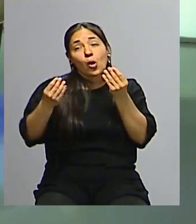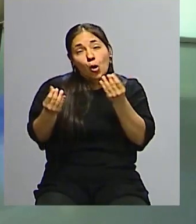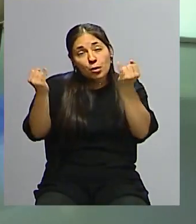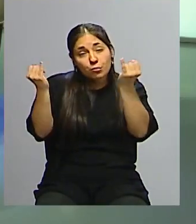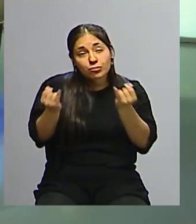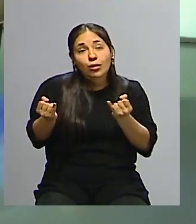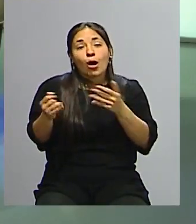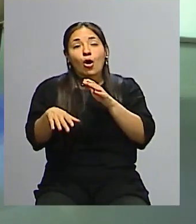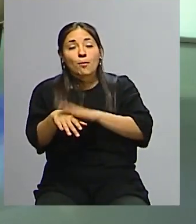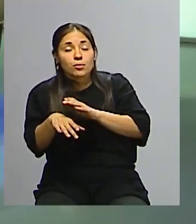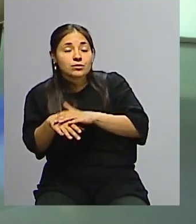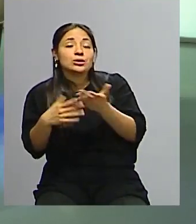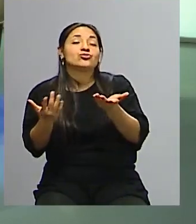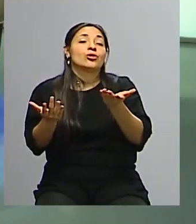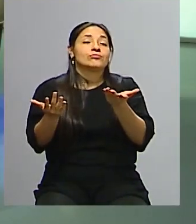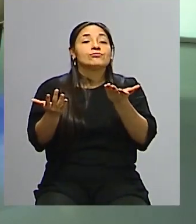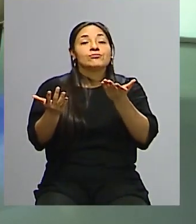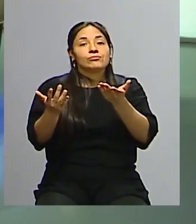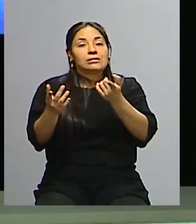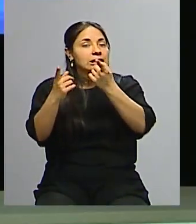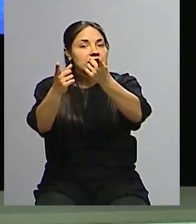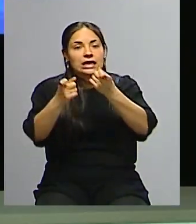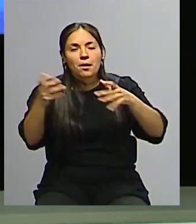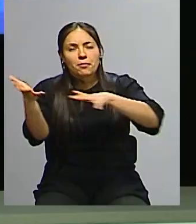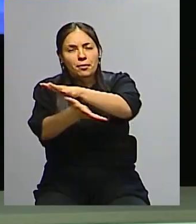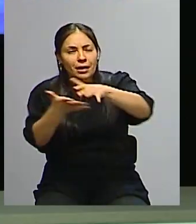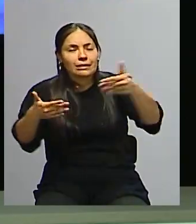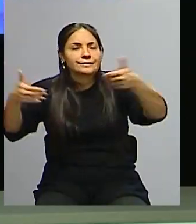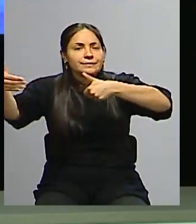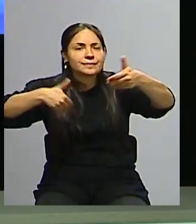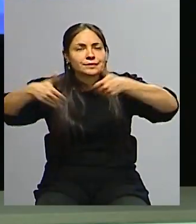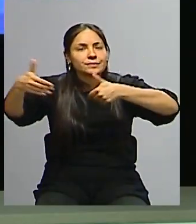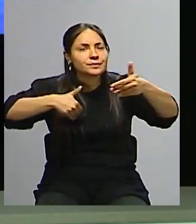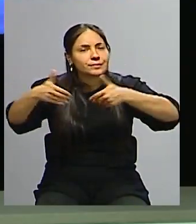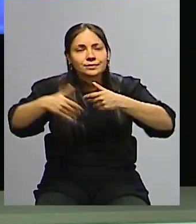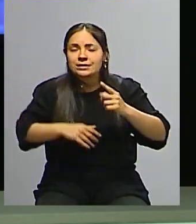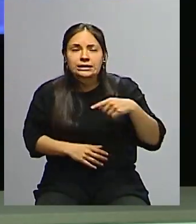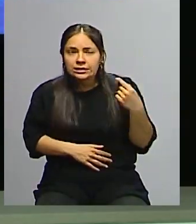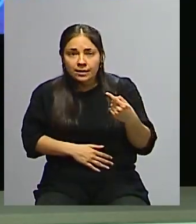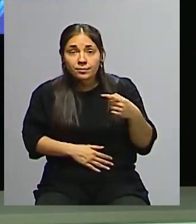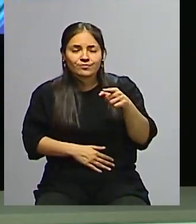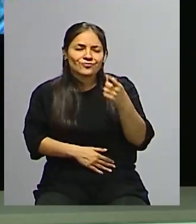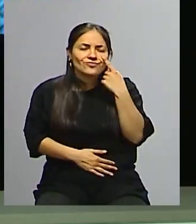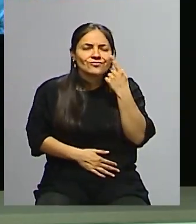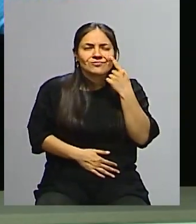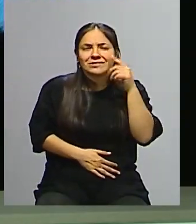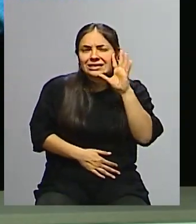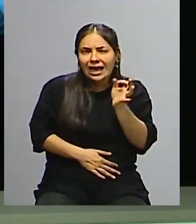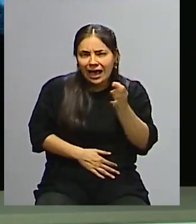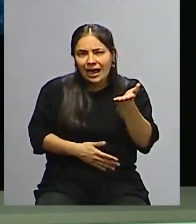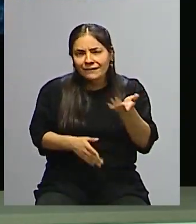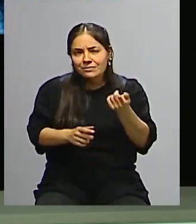de compromisos y demás necesidades que la población demanda permanentemente, es el que conoce y transforma